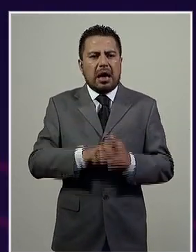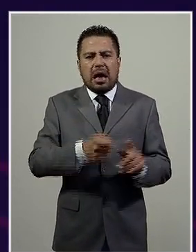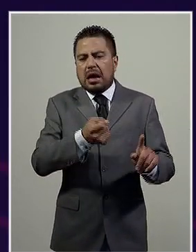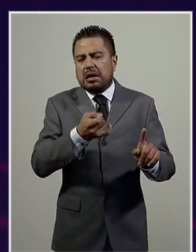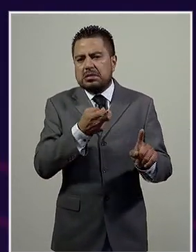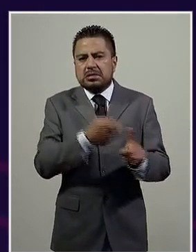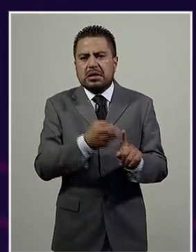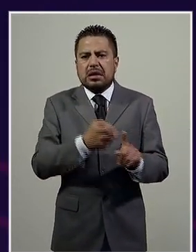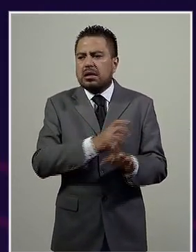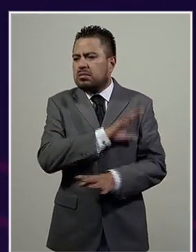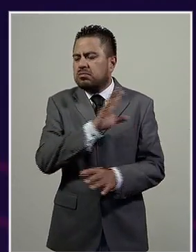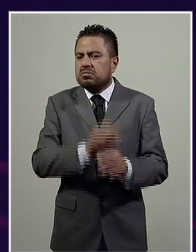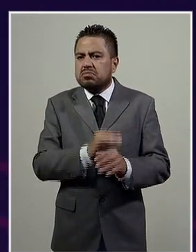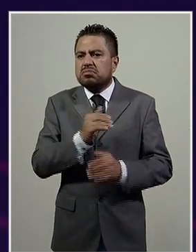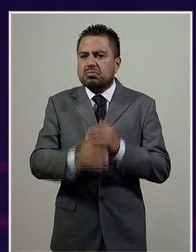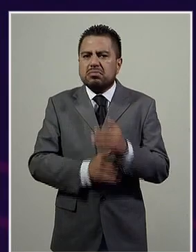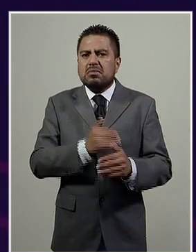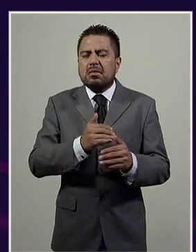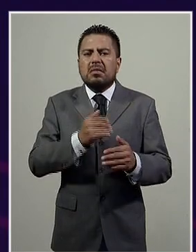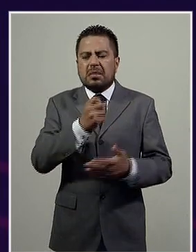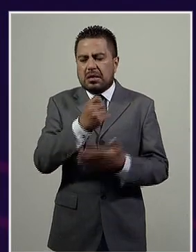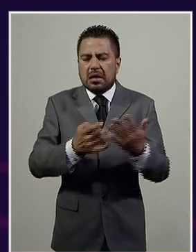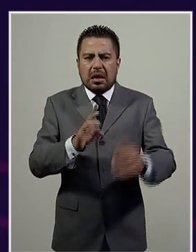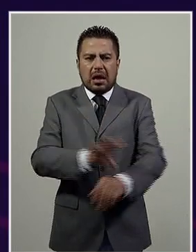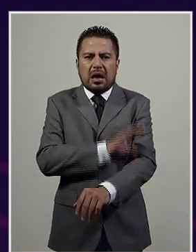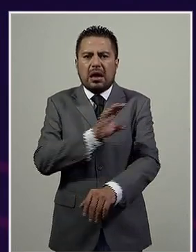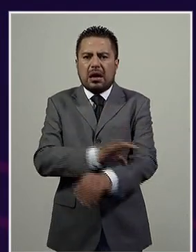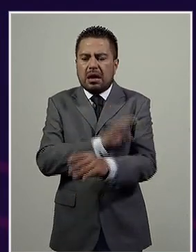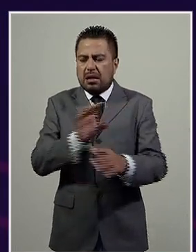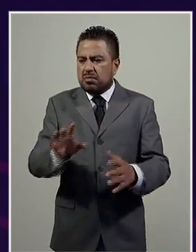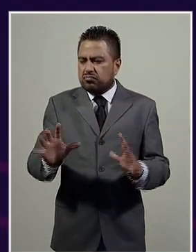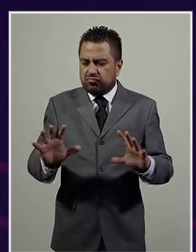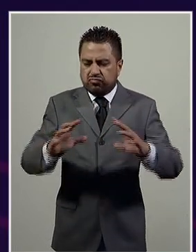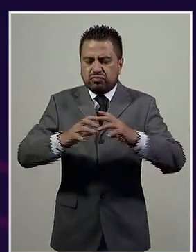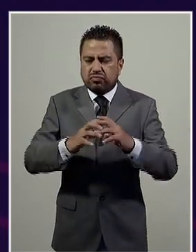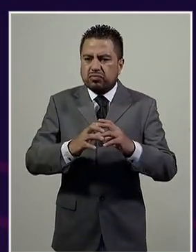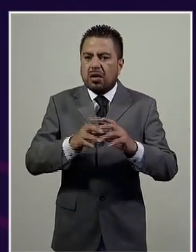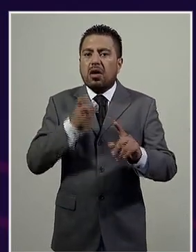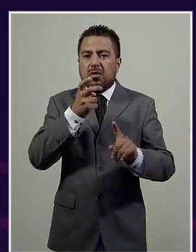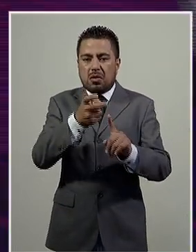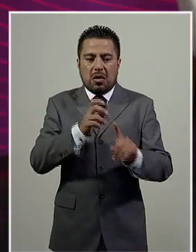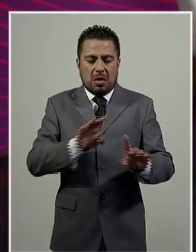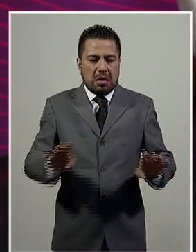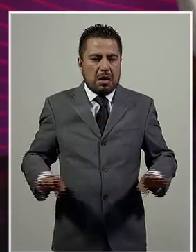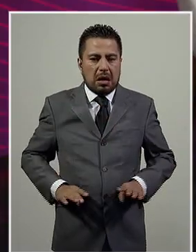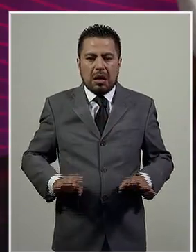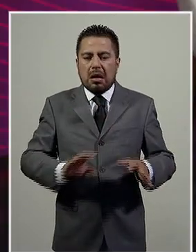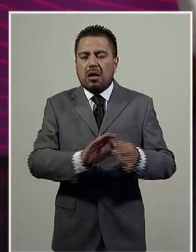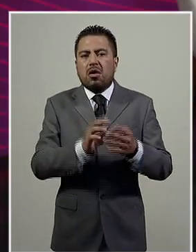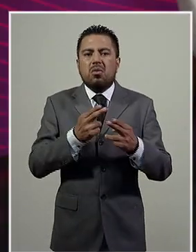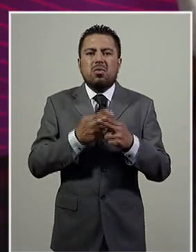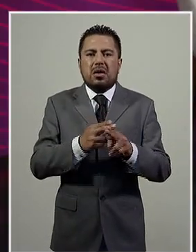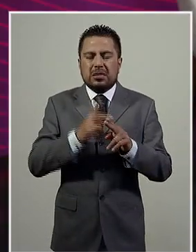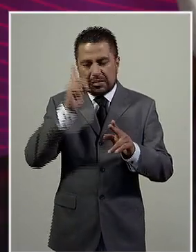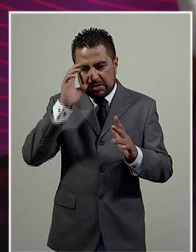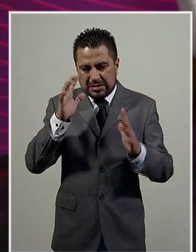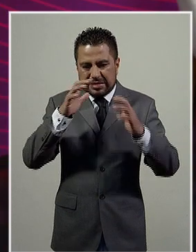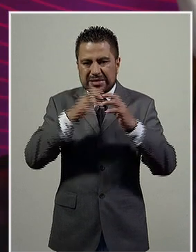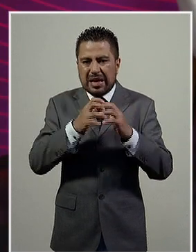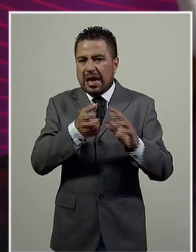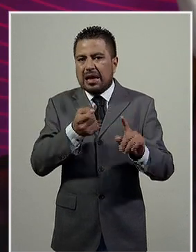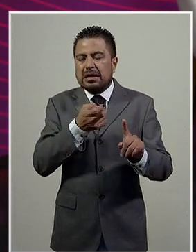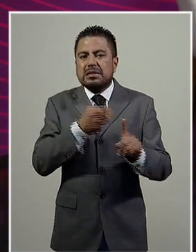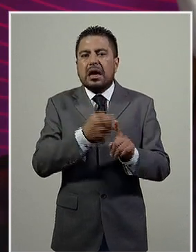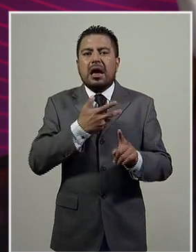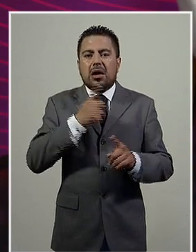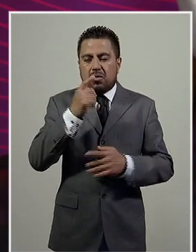turbante. Es parte de la práctica. La cantidad de energía que se acumula es mucha. Entonces tú te ajustas los huesos del cráneo de cierta manera. Y